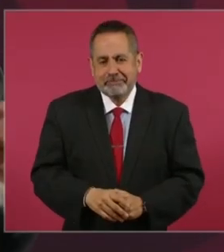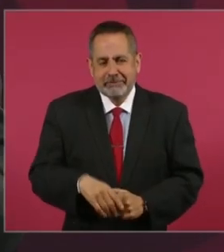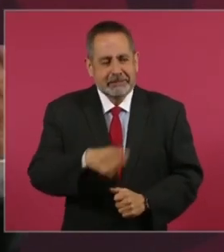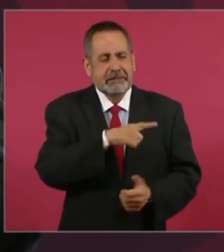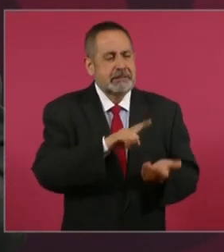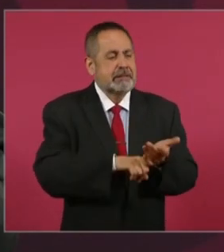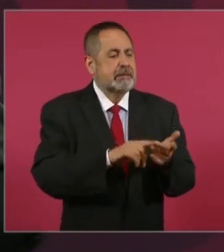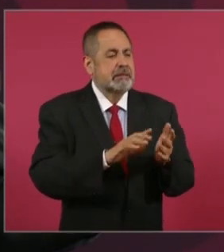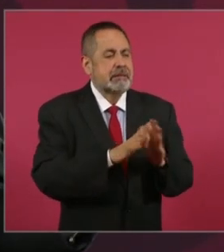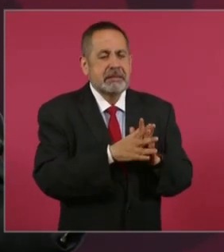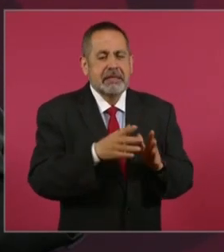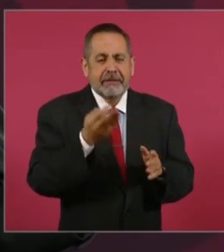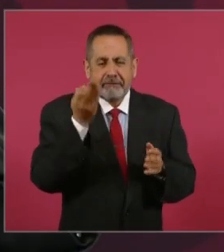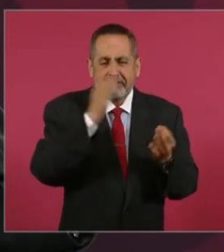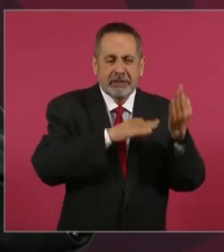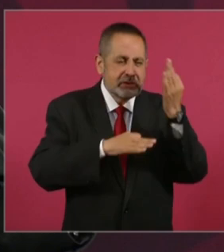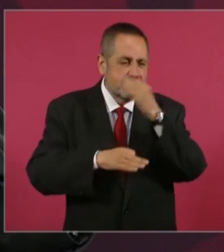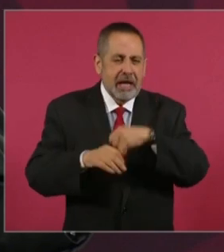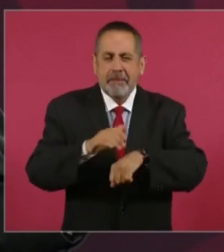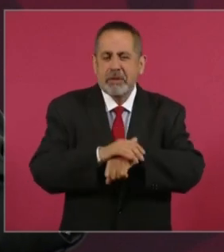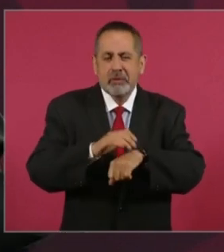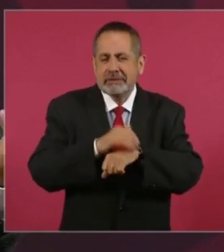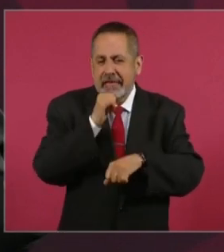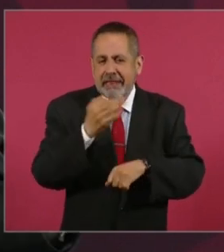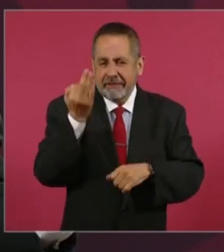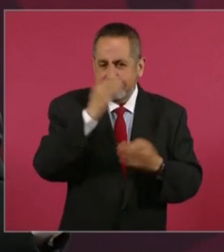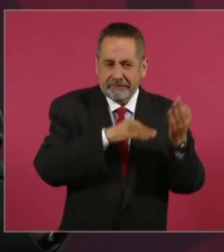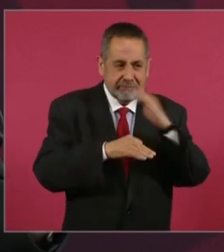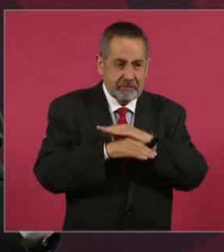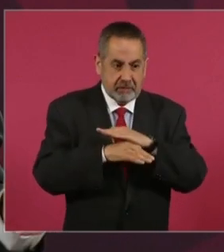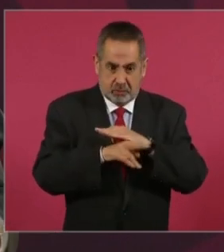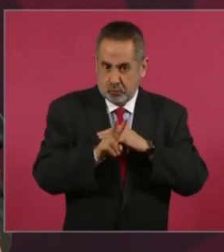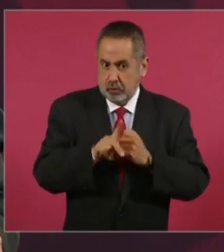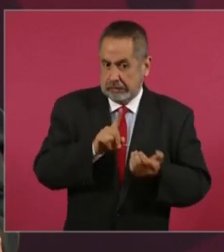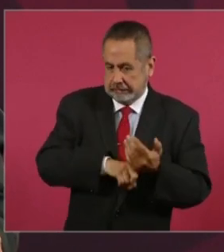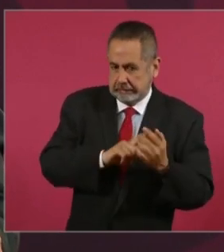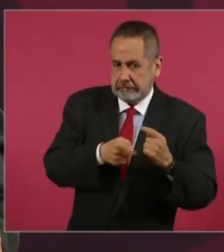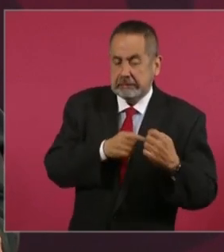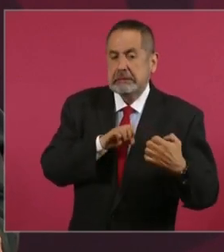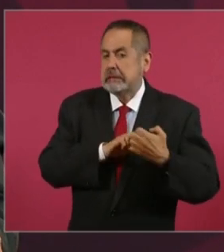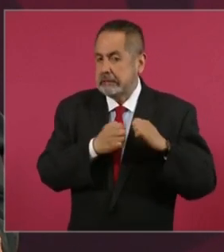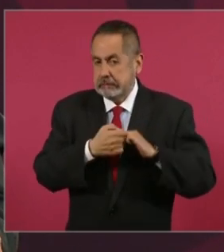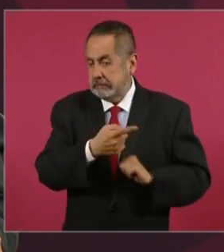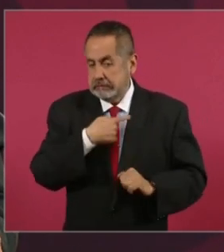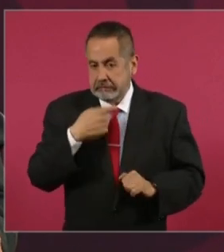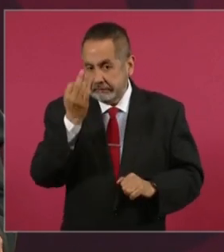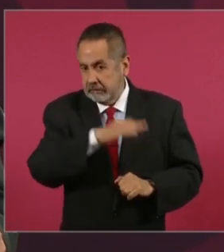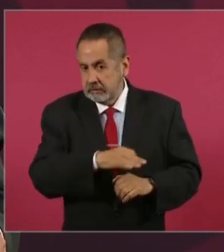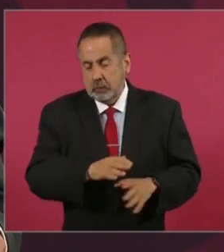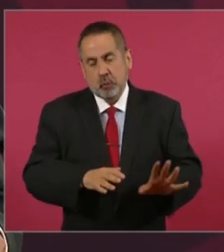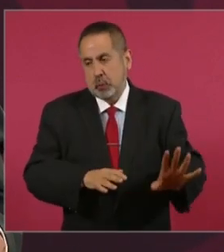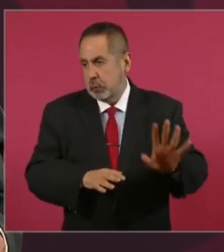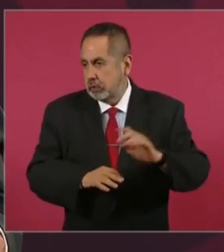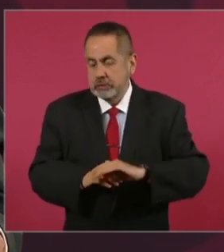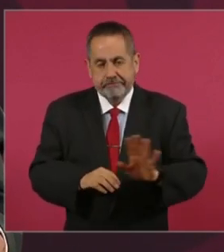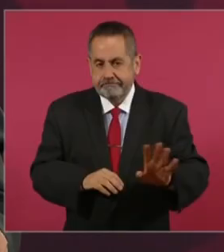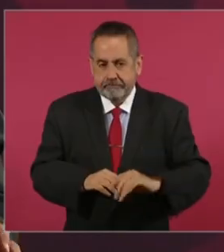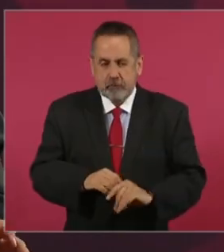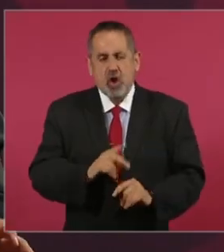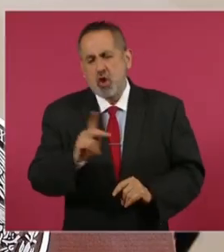Esos son amigos de mentiras y enemigos de verdad, no en todos los casos,